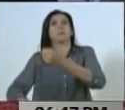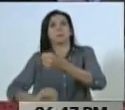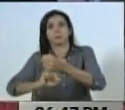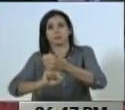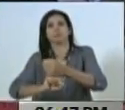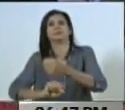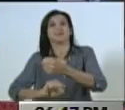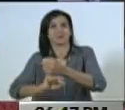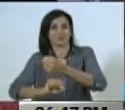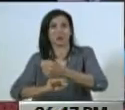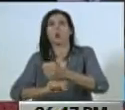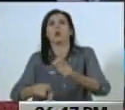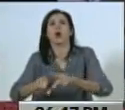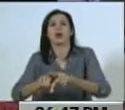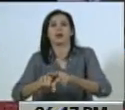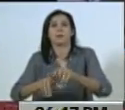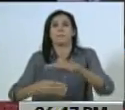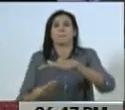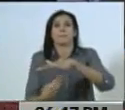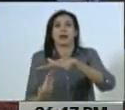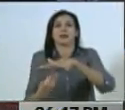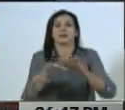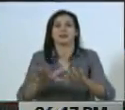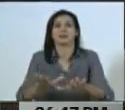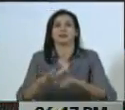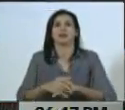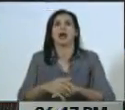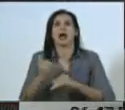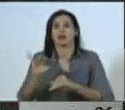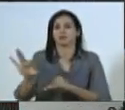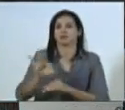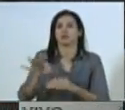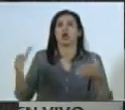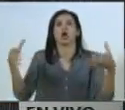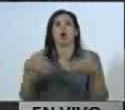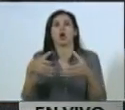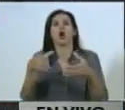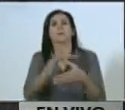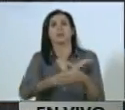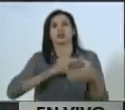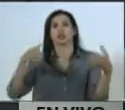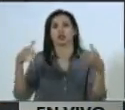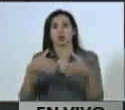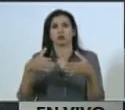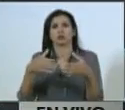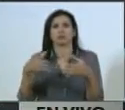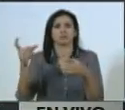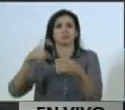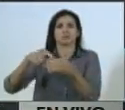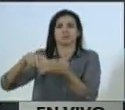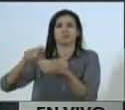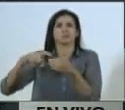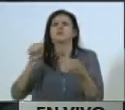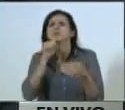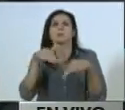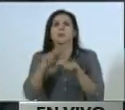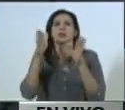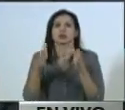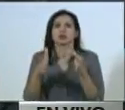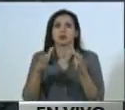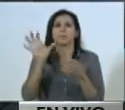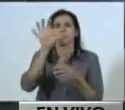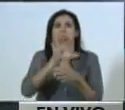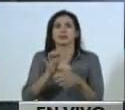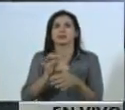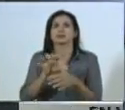está representada por la creación de un comité ministerial de países OPEP y no OPEP,